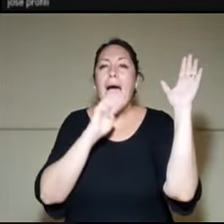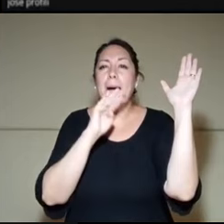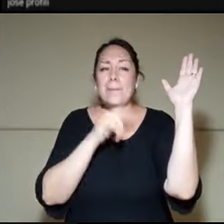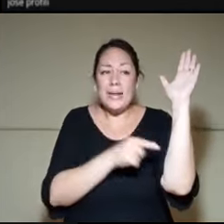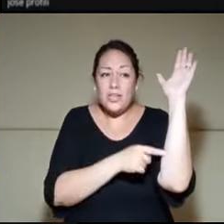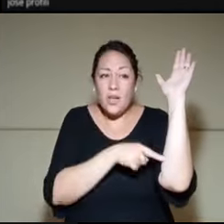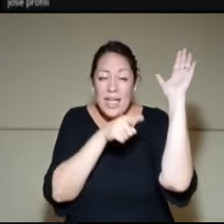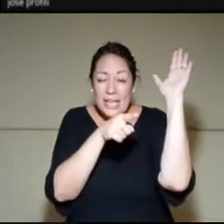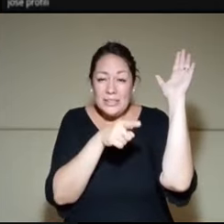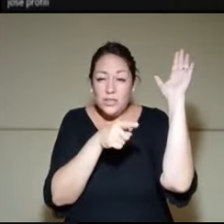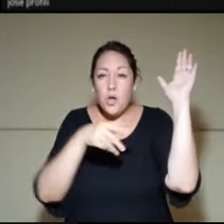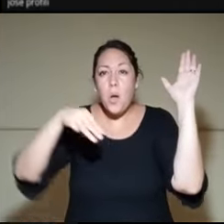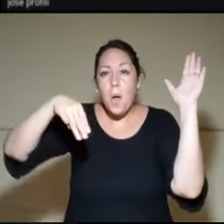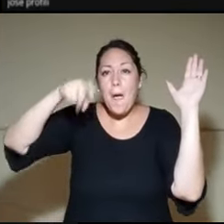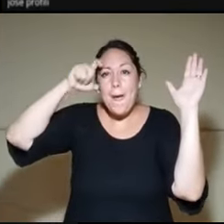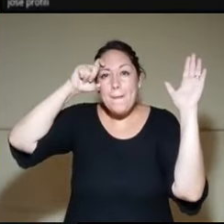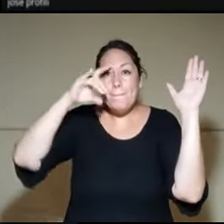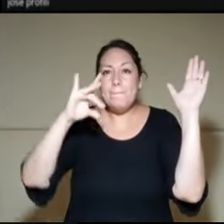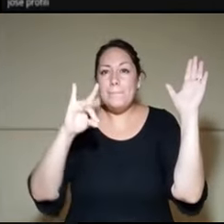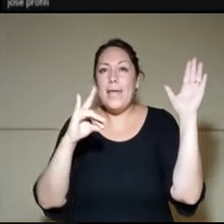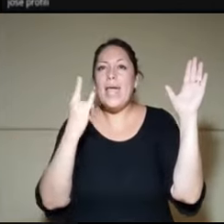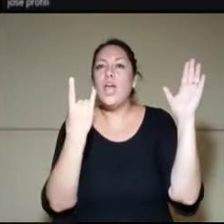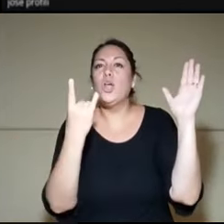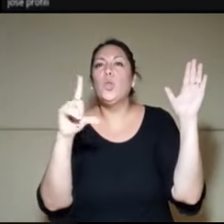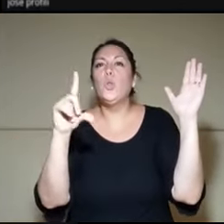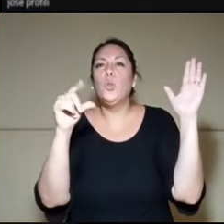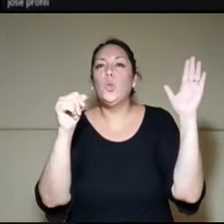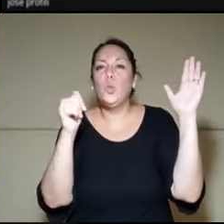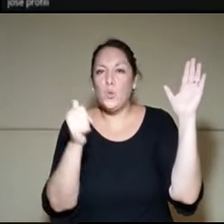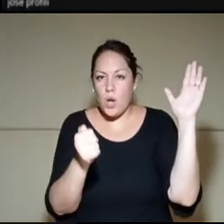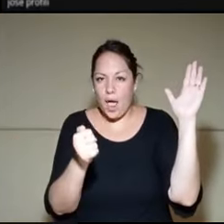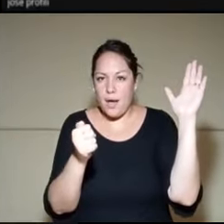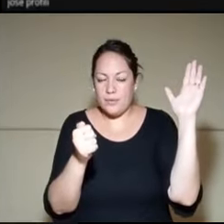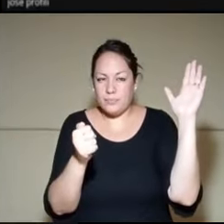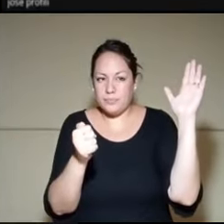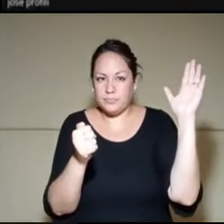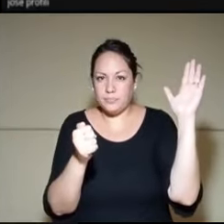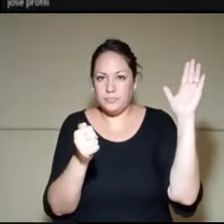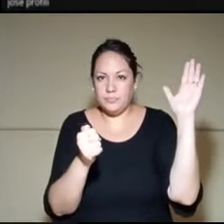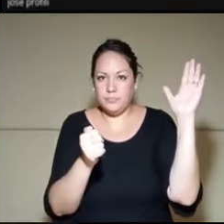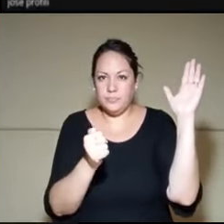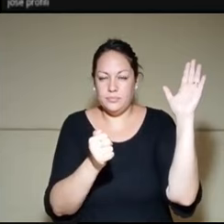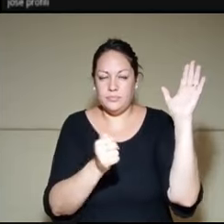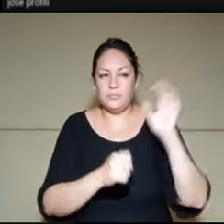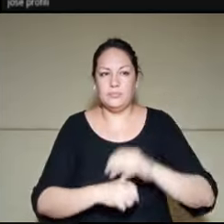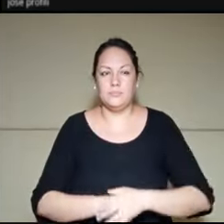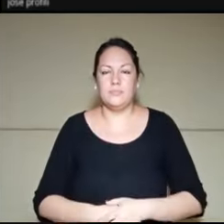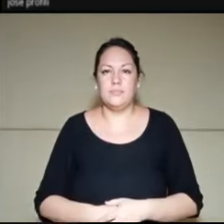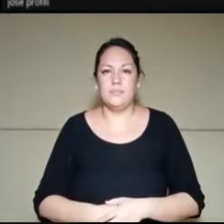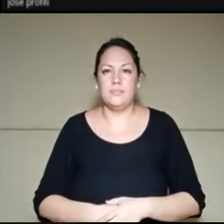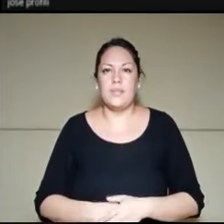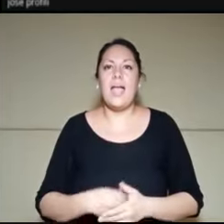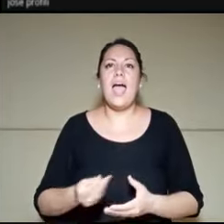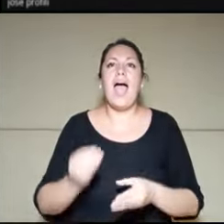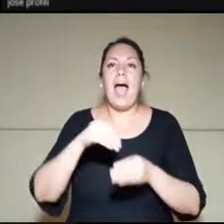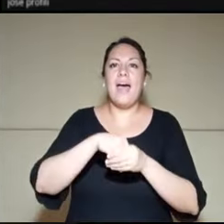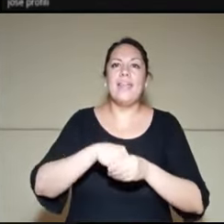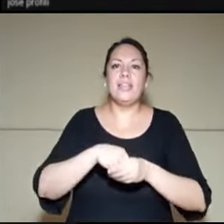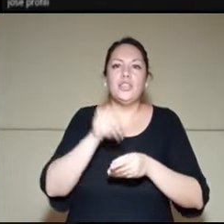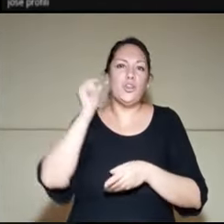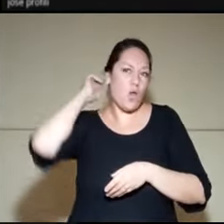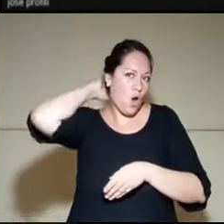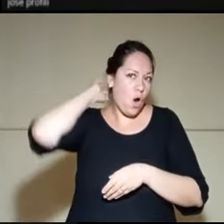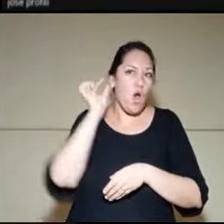ustedes ven acá al final es la médula, ¿sí? La médula está dentro de la columna